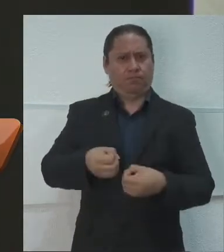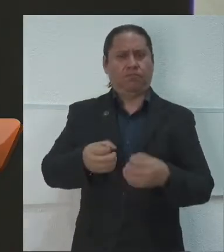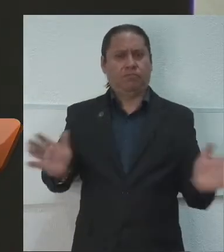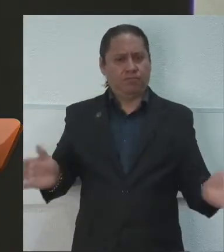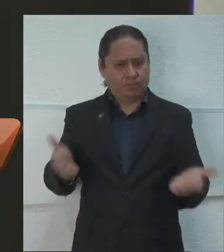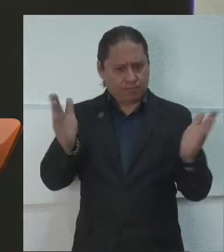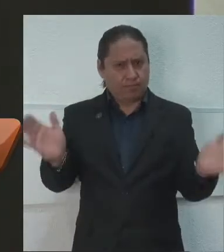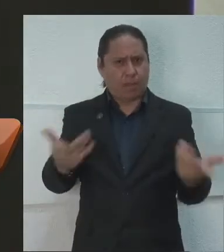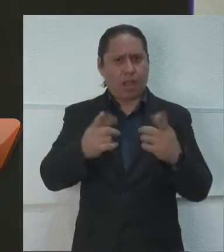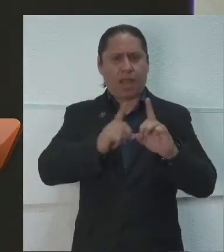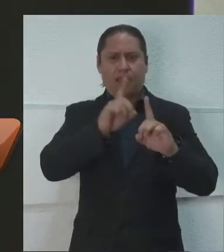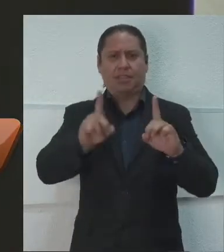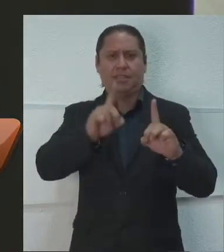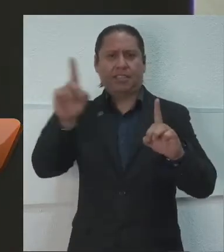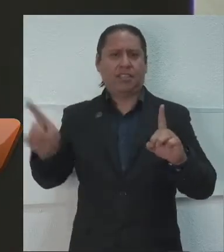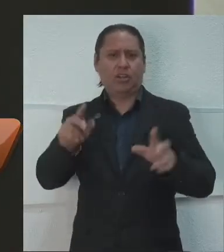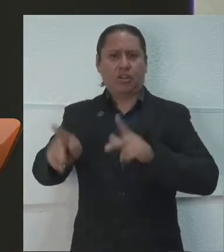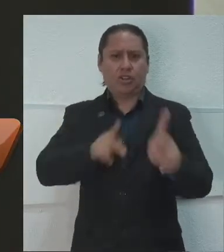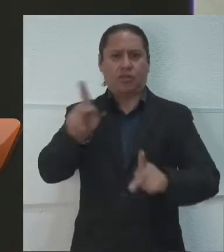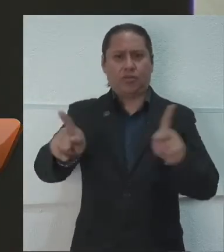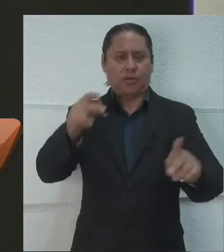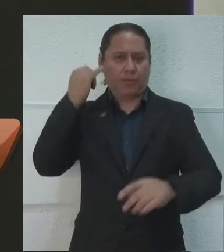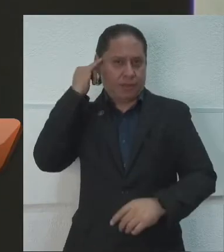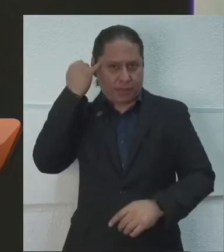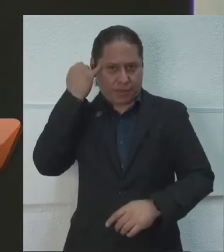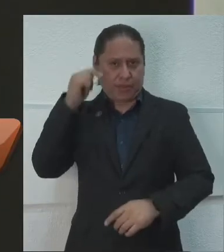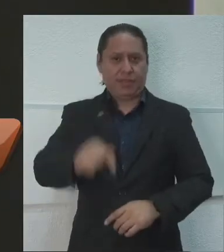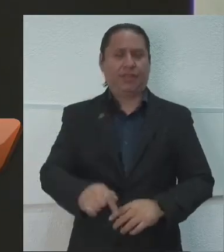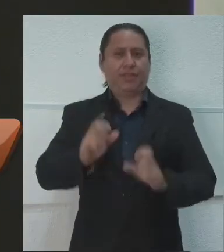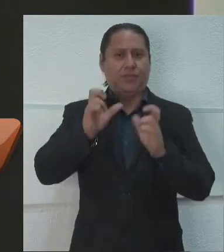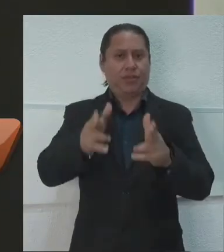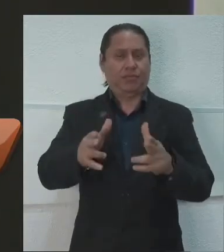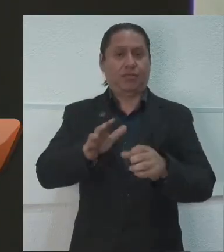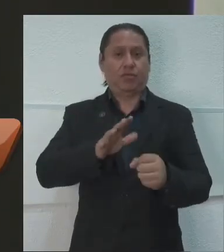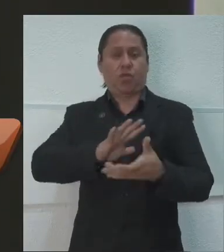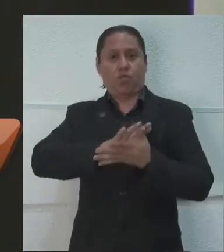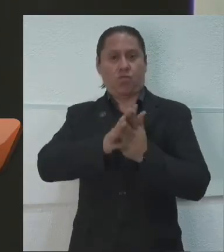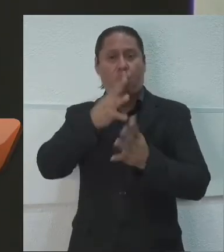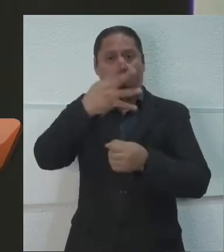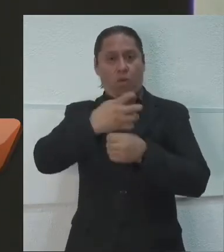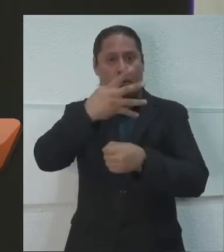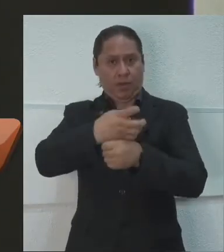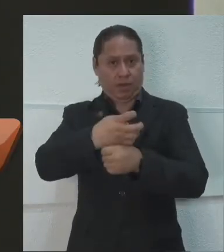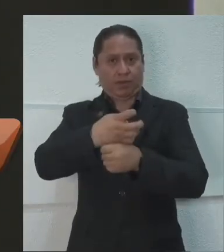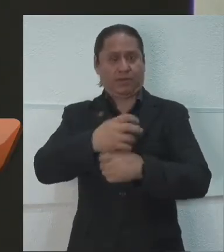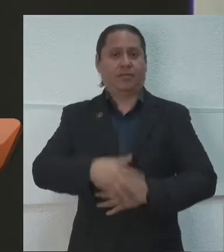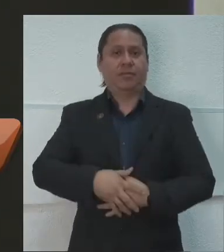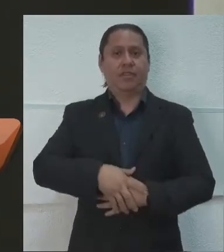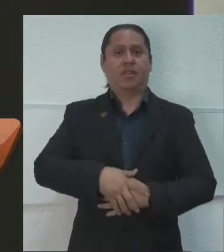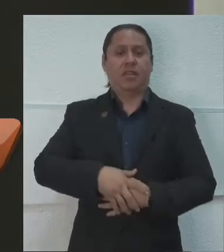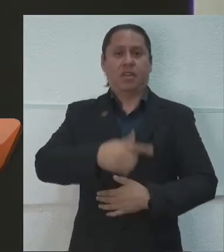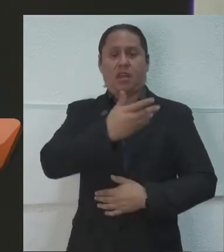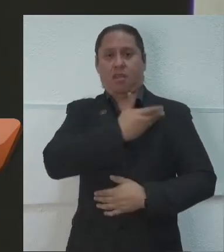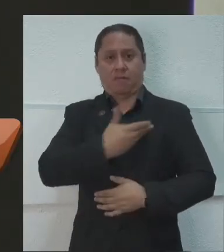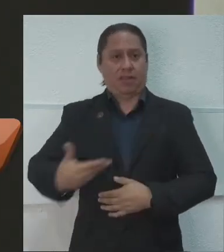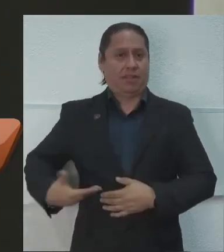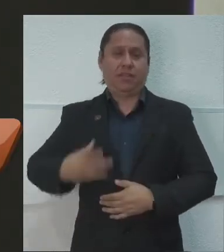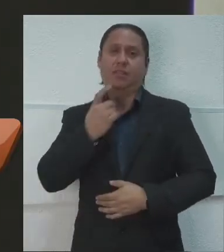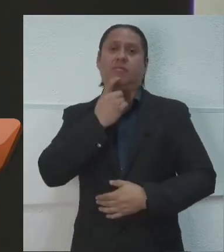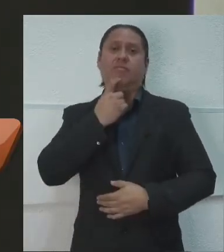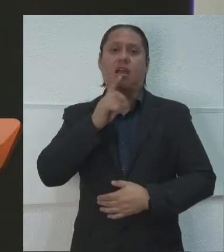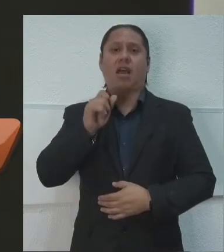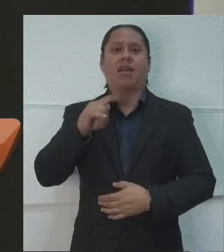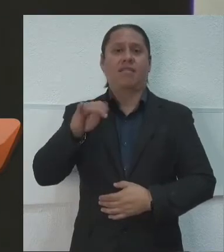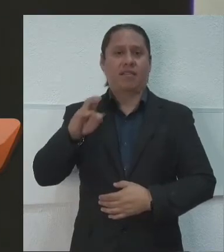impulsar el desarrollo de los pueblos y comunidades indígenas. La cuarta transformación de nuestro presidente de la República